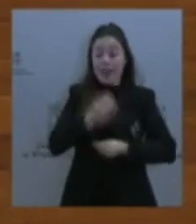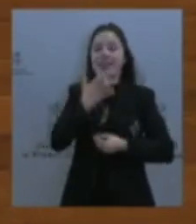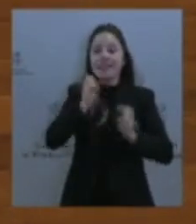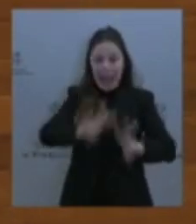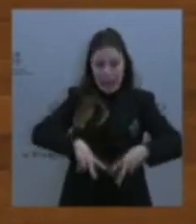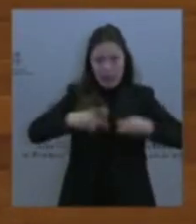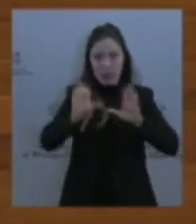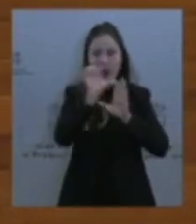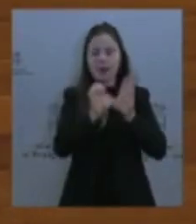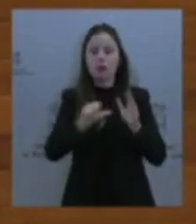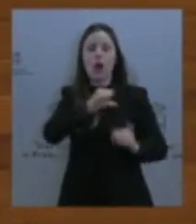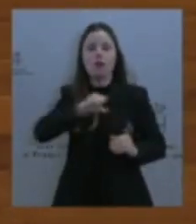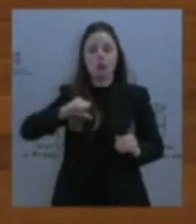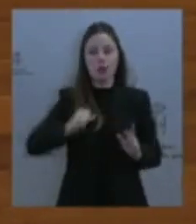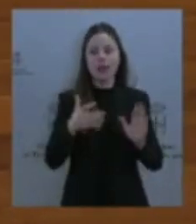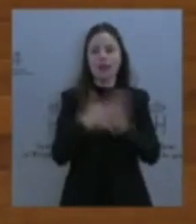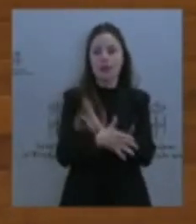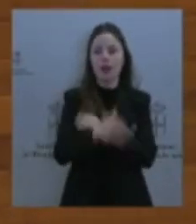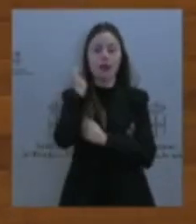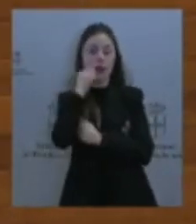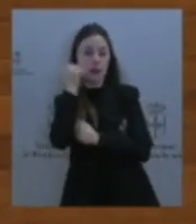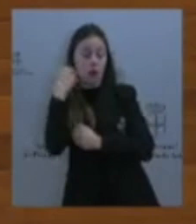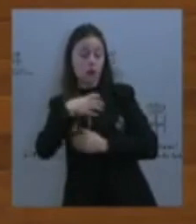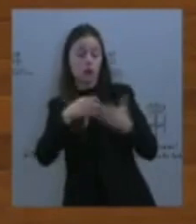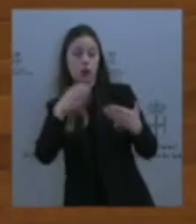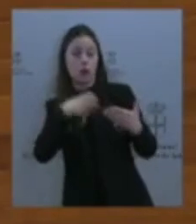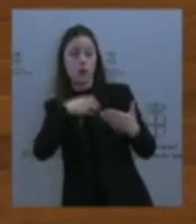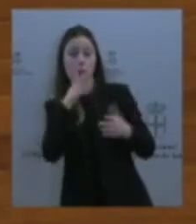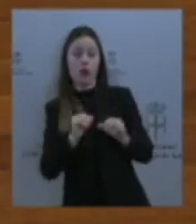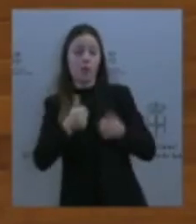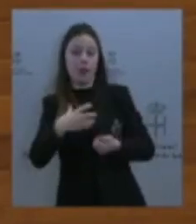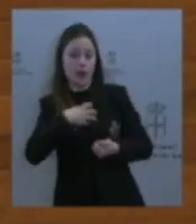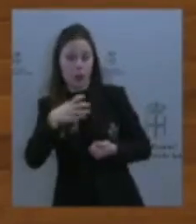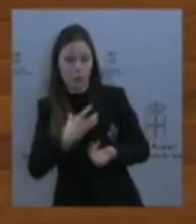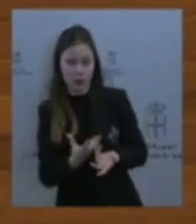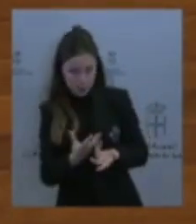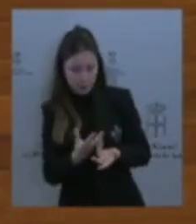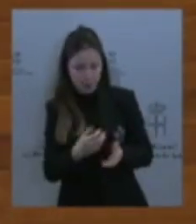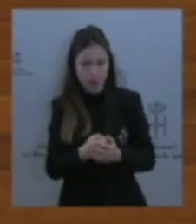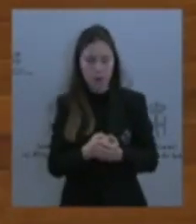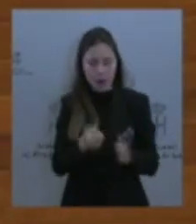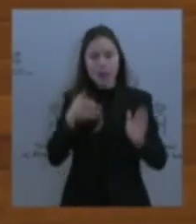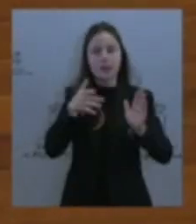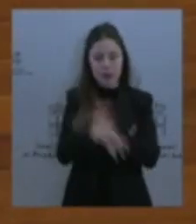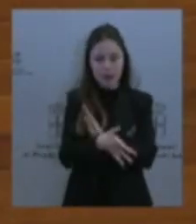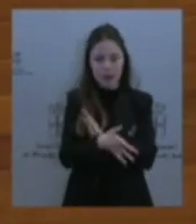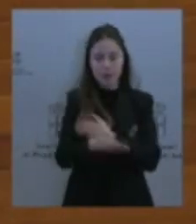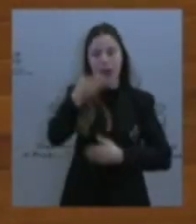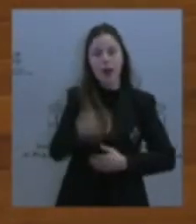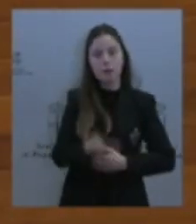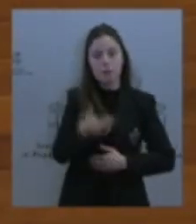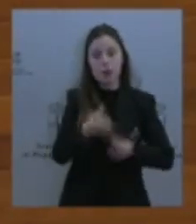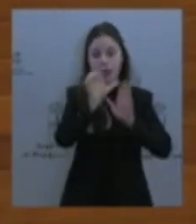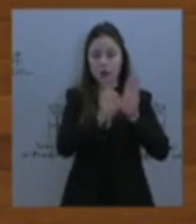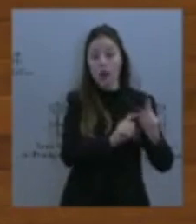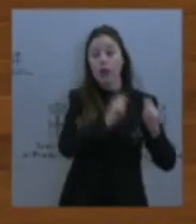queixarse de que no lo puede utilizar porque no la entama. También resulta procedente que el Estatuto dote a la comunidad de las competencias